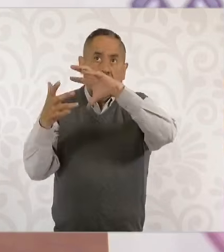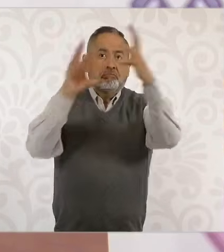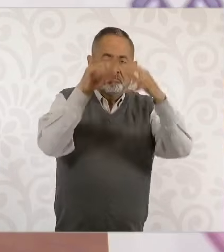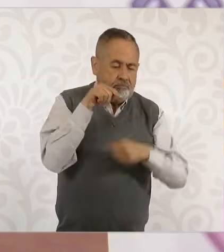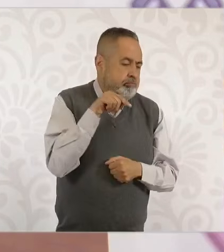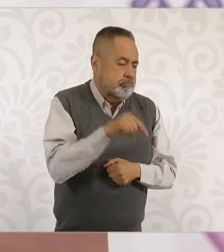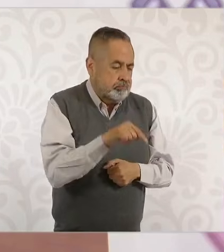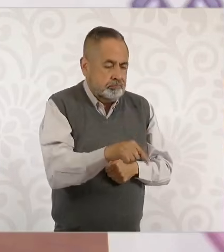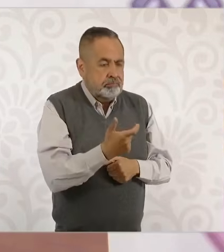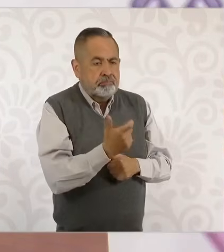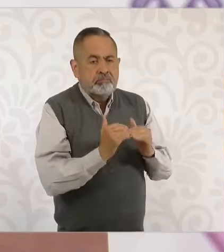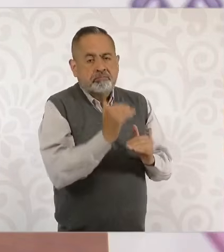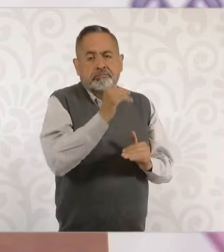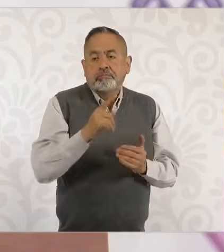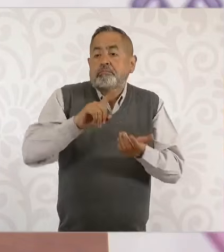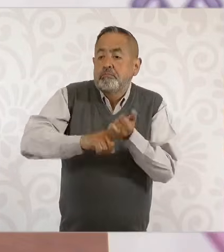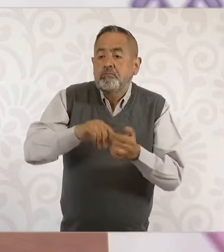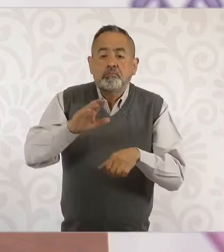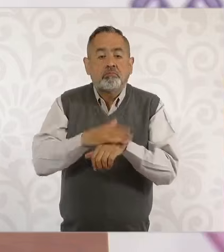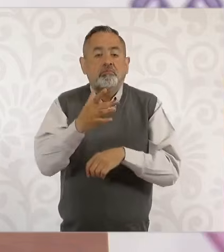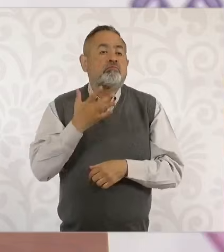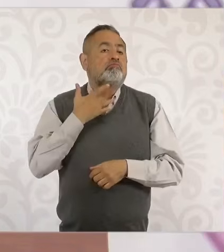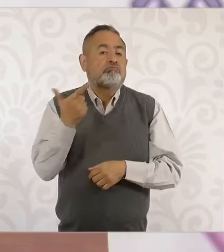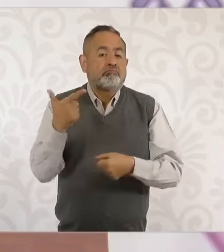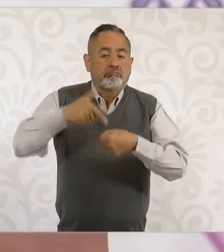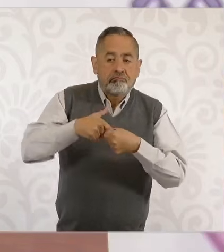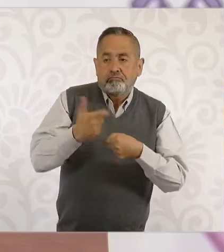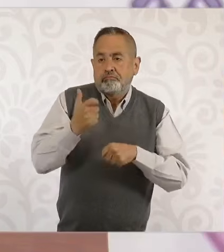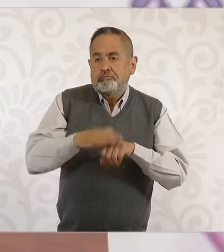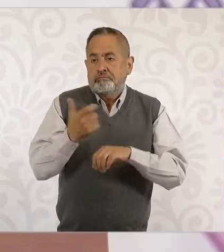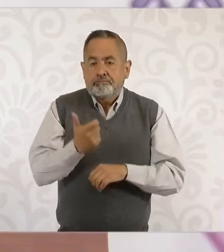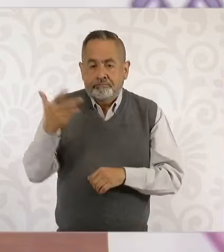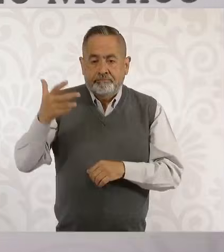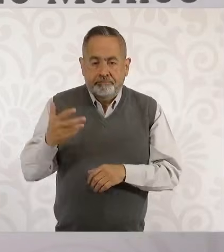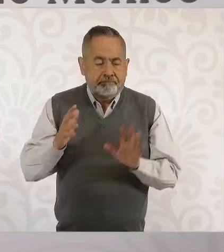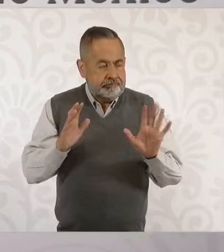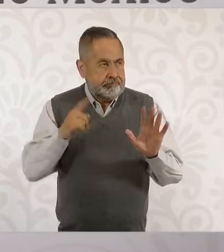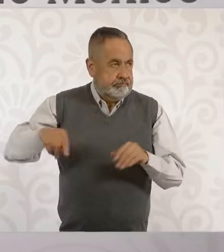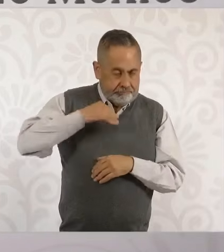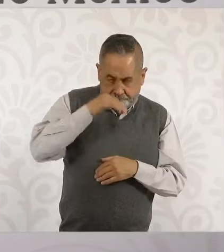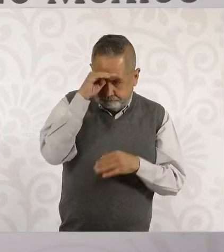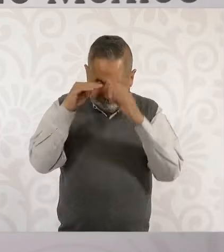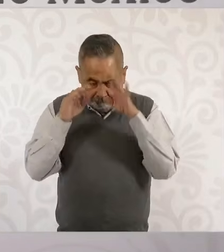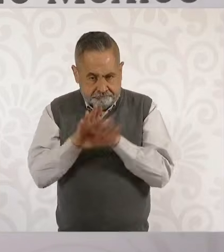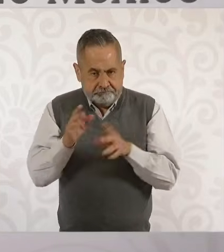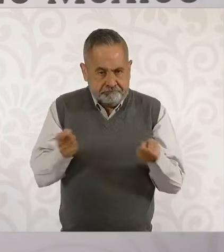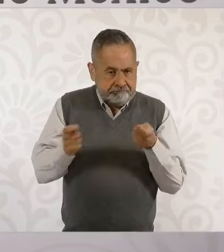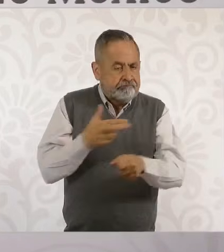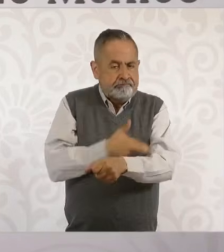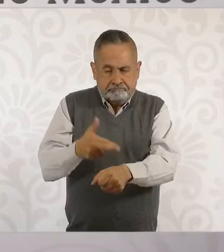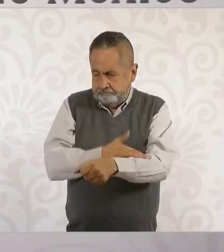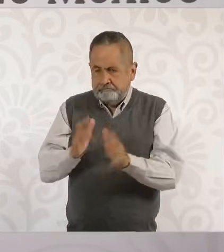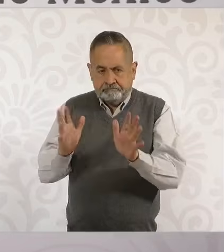el precio de la gasolina por el aumento del precio del petróleo. Y tenemos ya considerados pues qué tenemos que hacer para